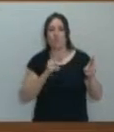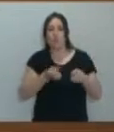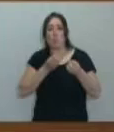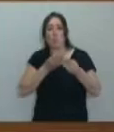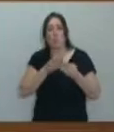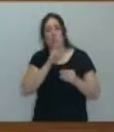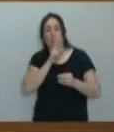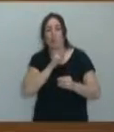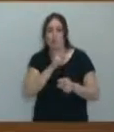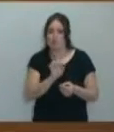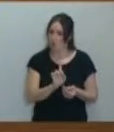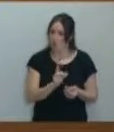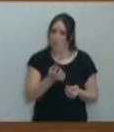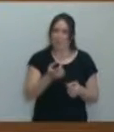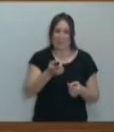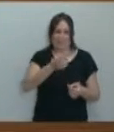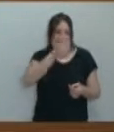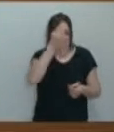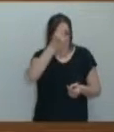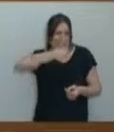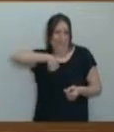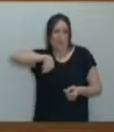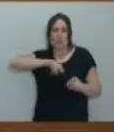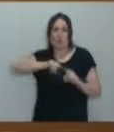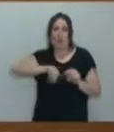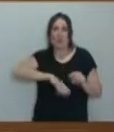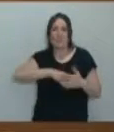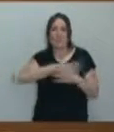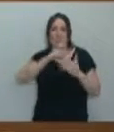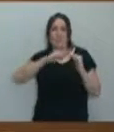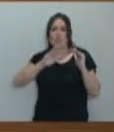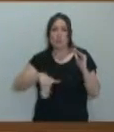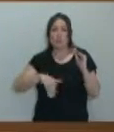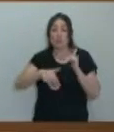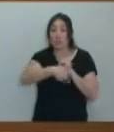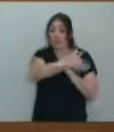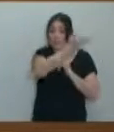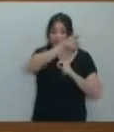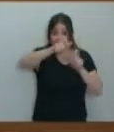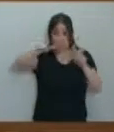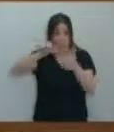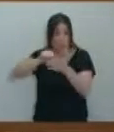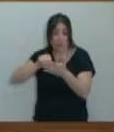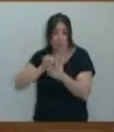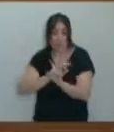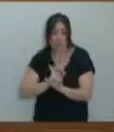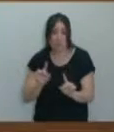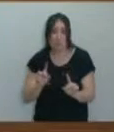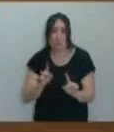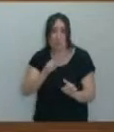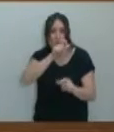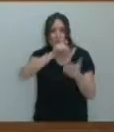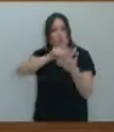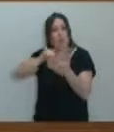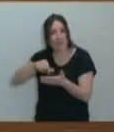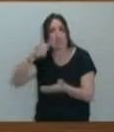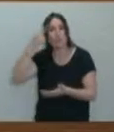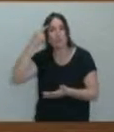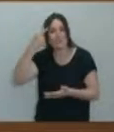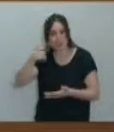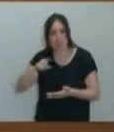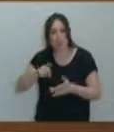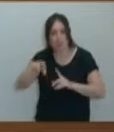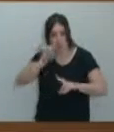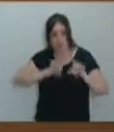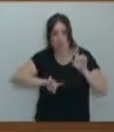desde luego, no nos trate como menores de edad ni a los ciudadanos, que no lo son en absoluto, y saben perfectamente la magnitud del problema al que se